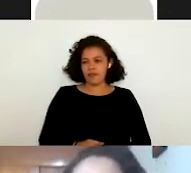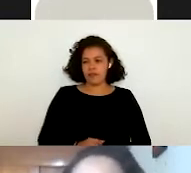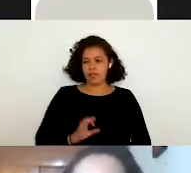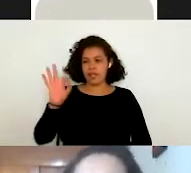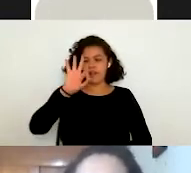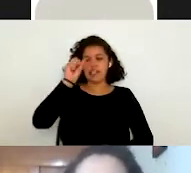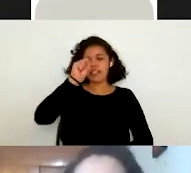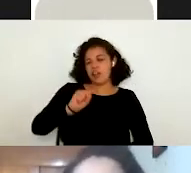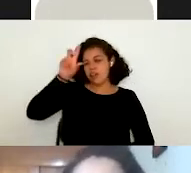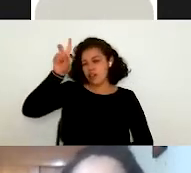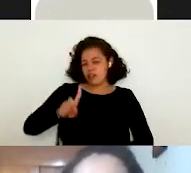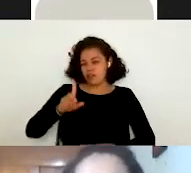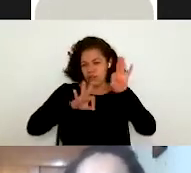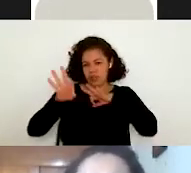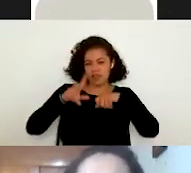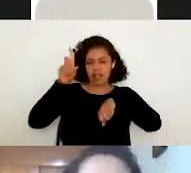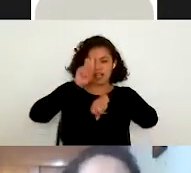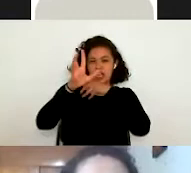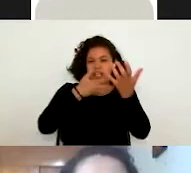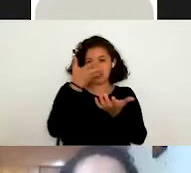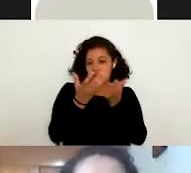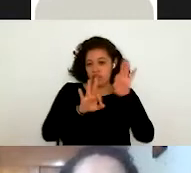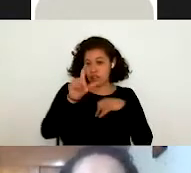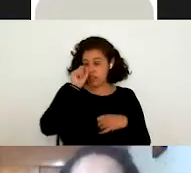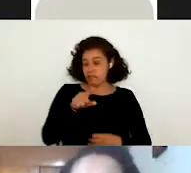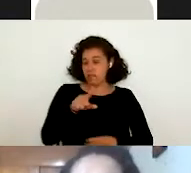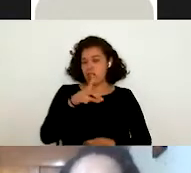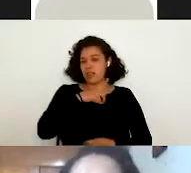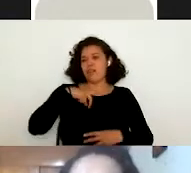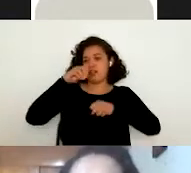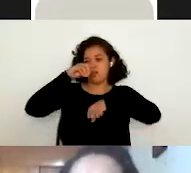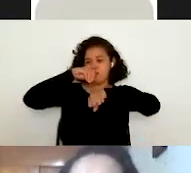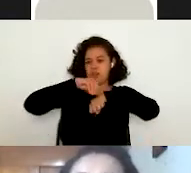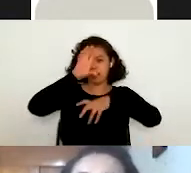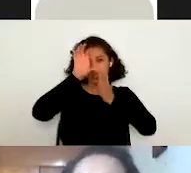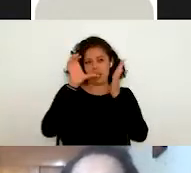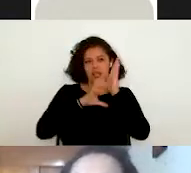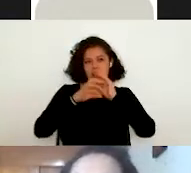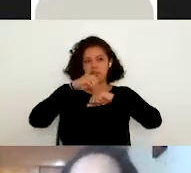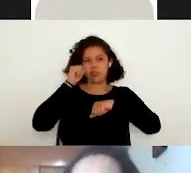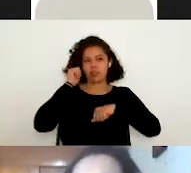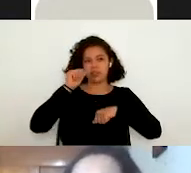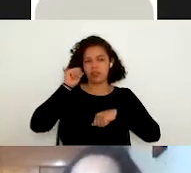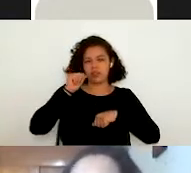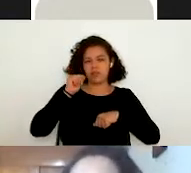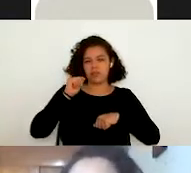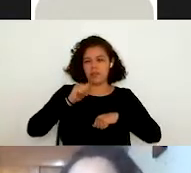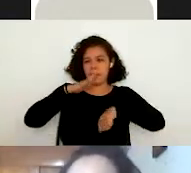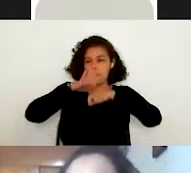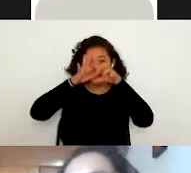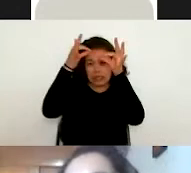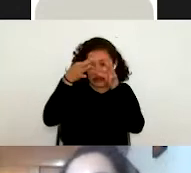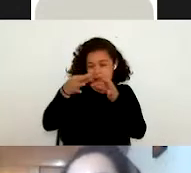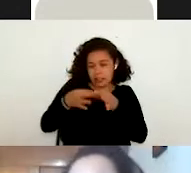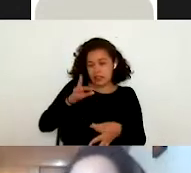de semana, días festivos, todo eso se tiene que colocar en el cronograma, porque entre más preciso sea,